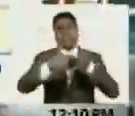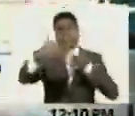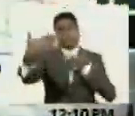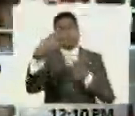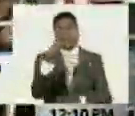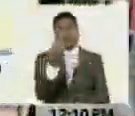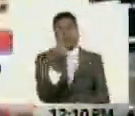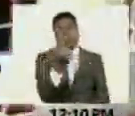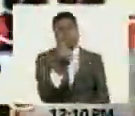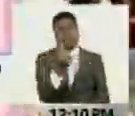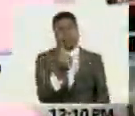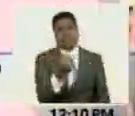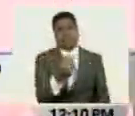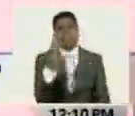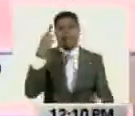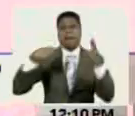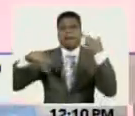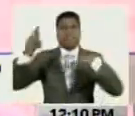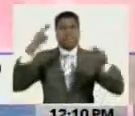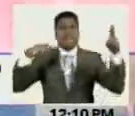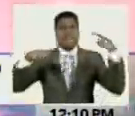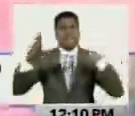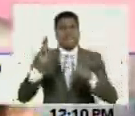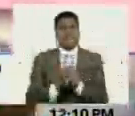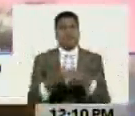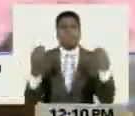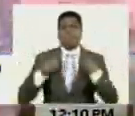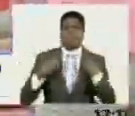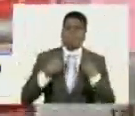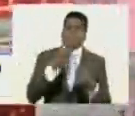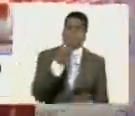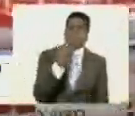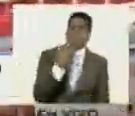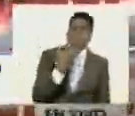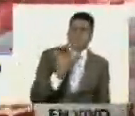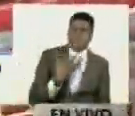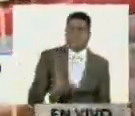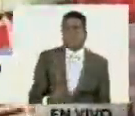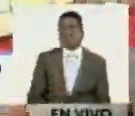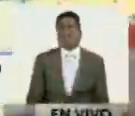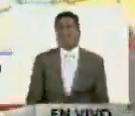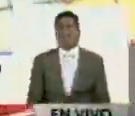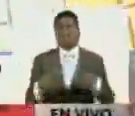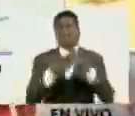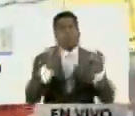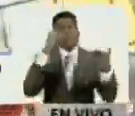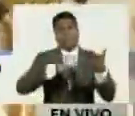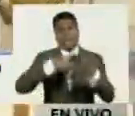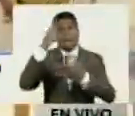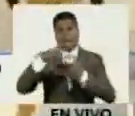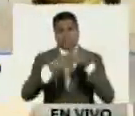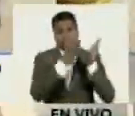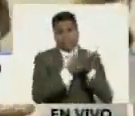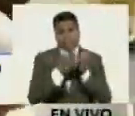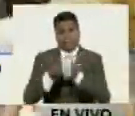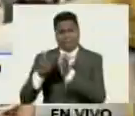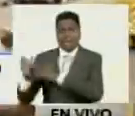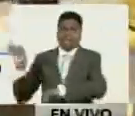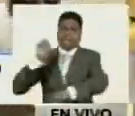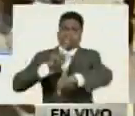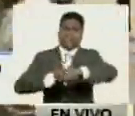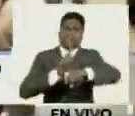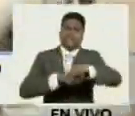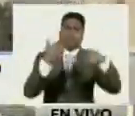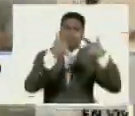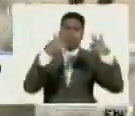de bolívares para la recreación, para el vivir bien. Un Estado que planifica el tiempo libre,